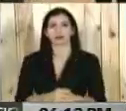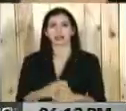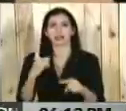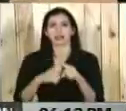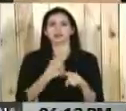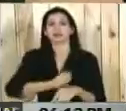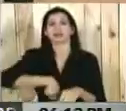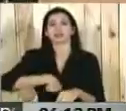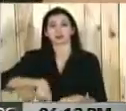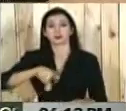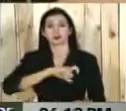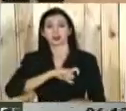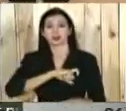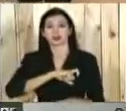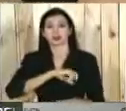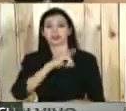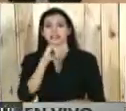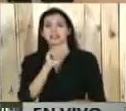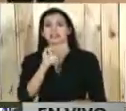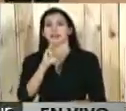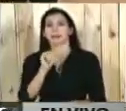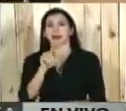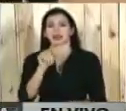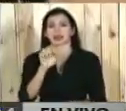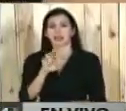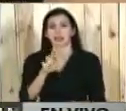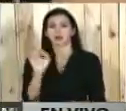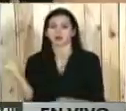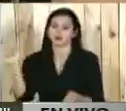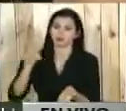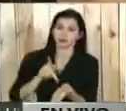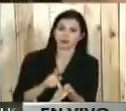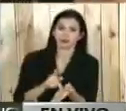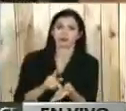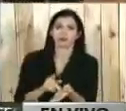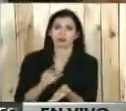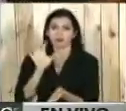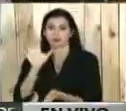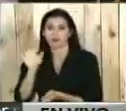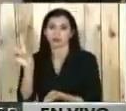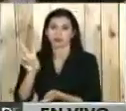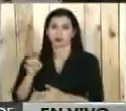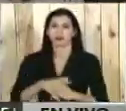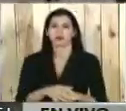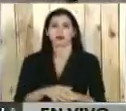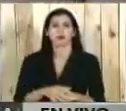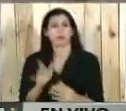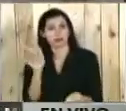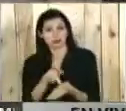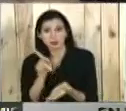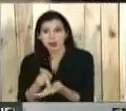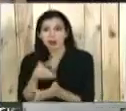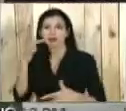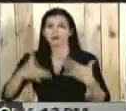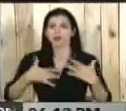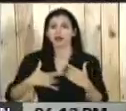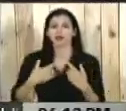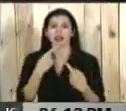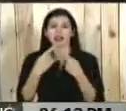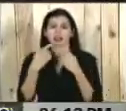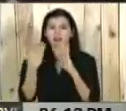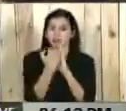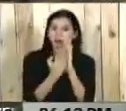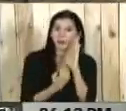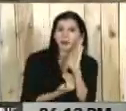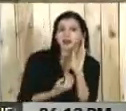José Luis Zapatero, quien se hace presente en nuestro país también para formar parte de toda esta agenda de diálogo